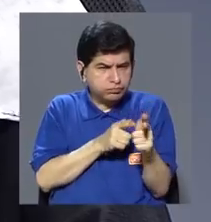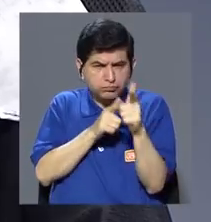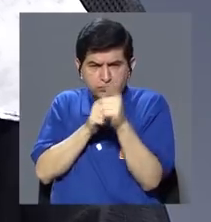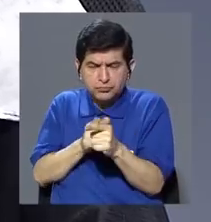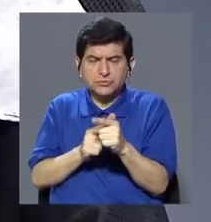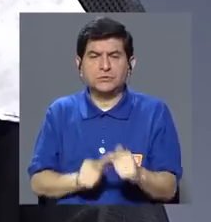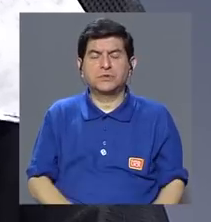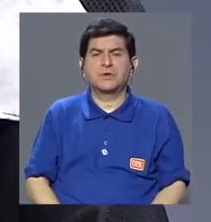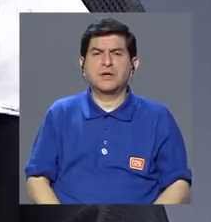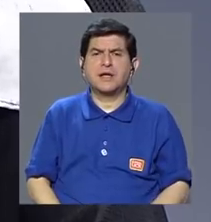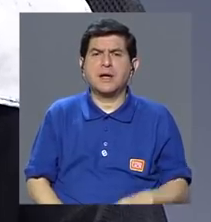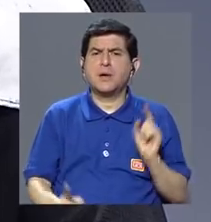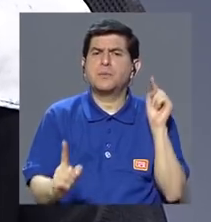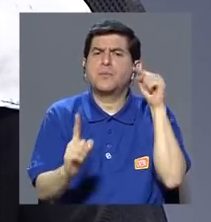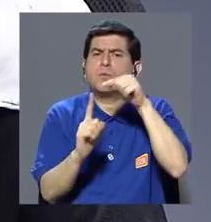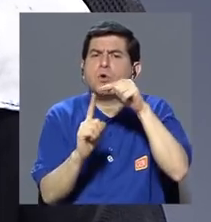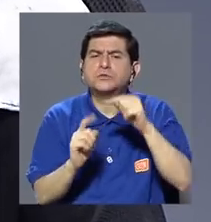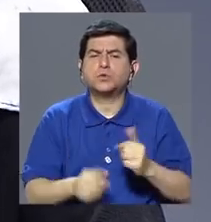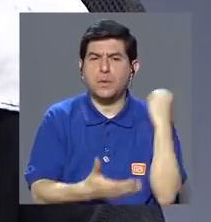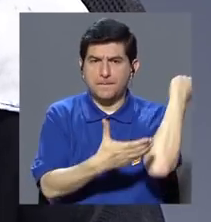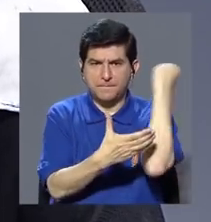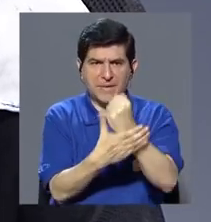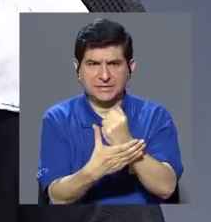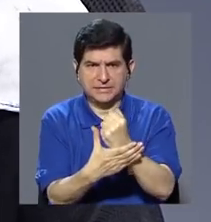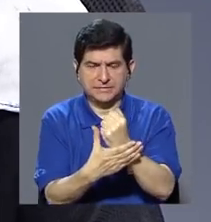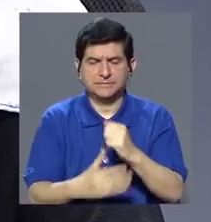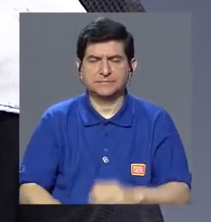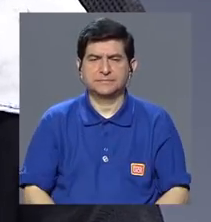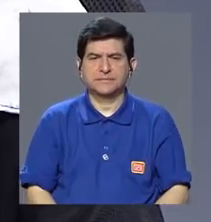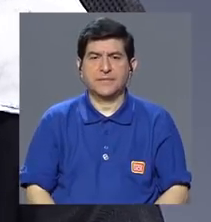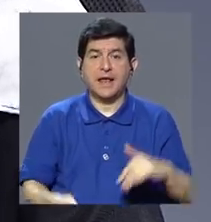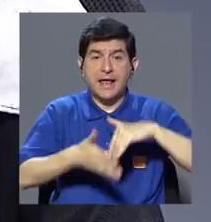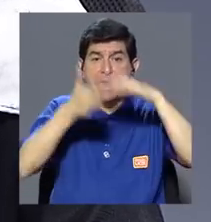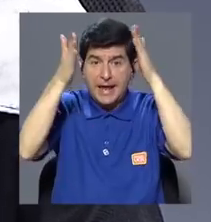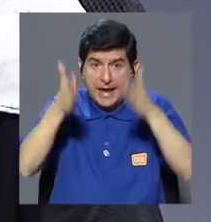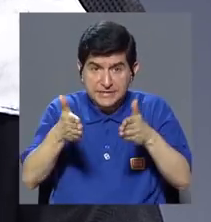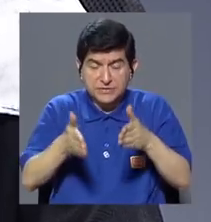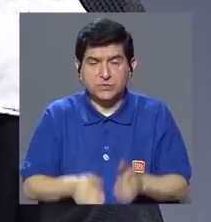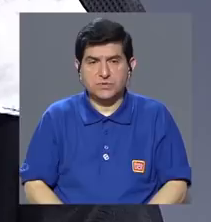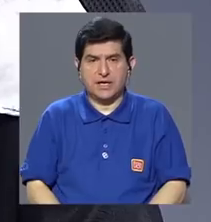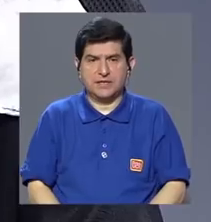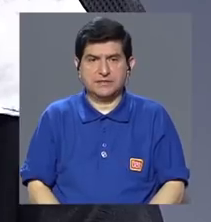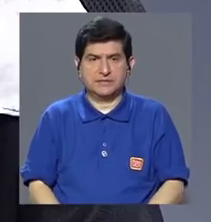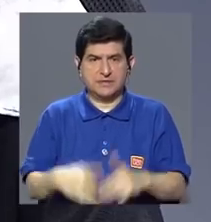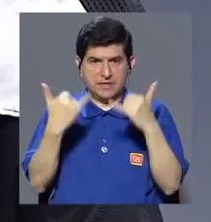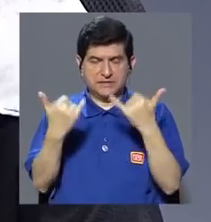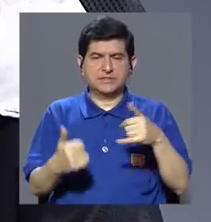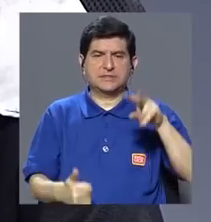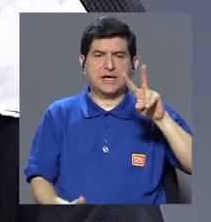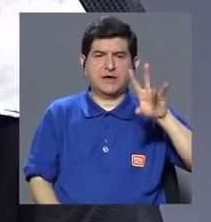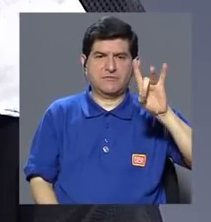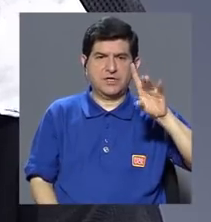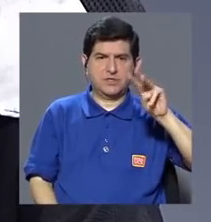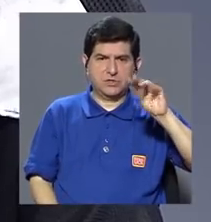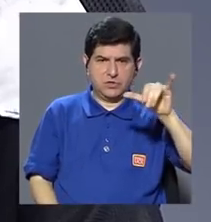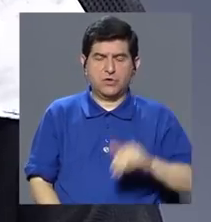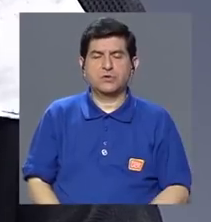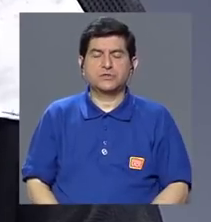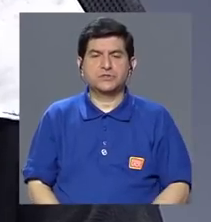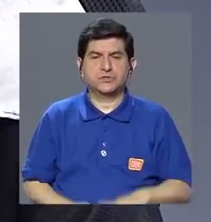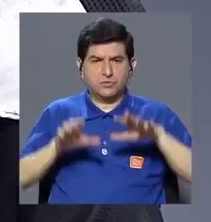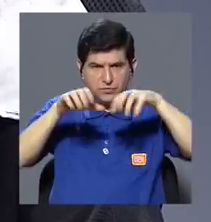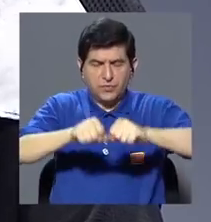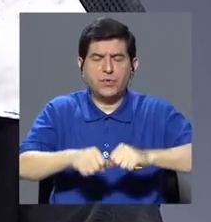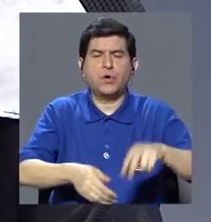a matar de hecho cuando los estudiantes se toman el 28 de mayo la umh y la